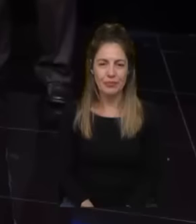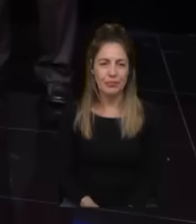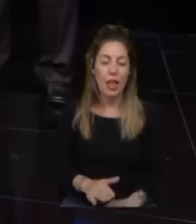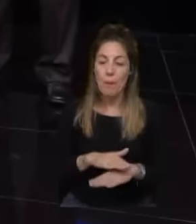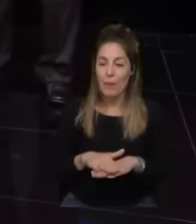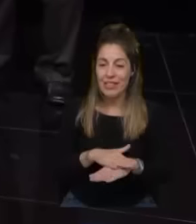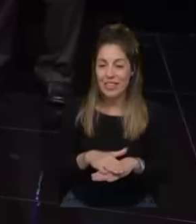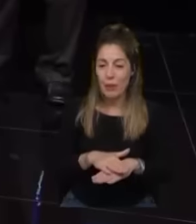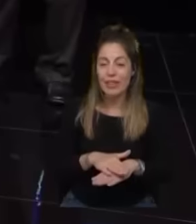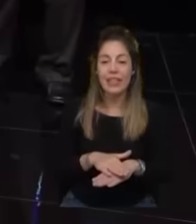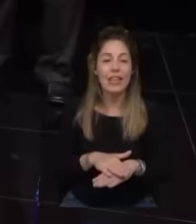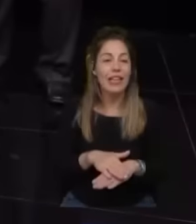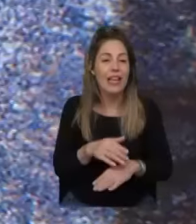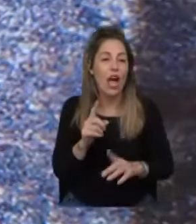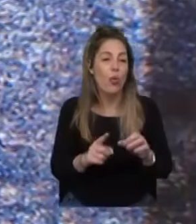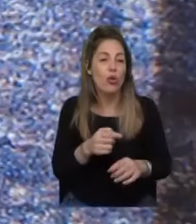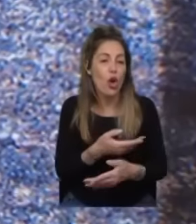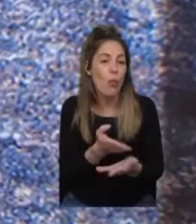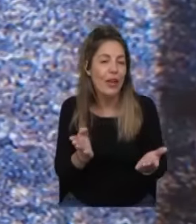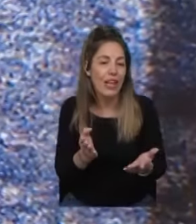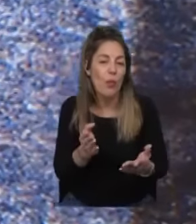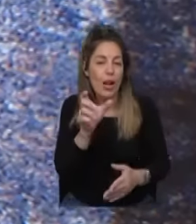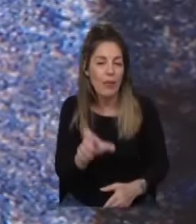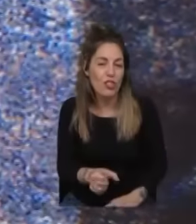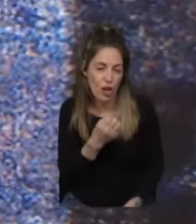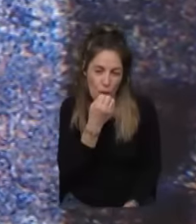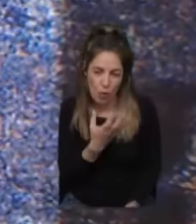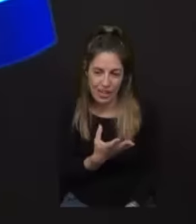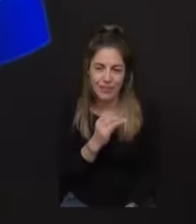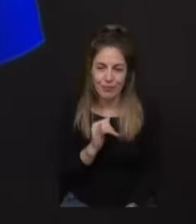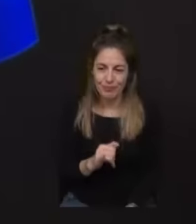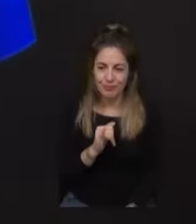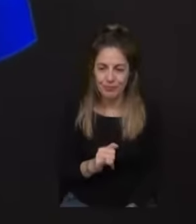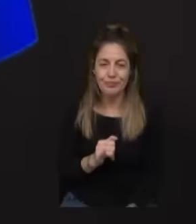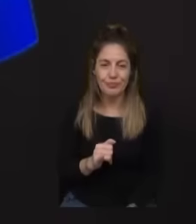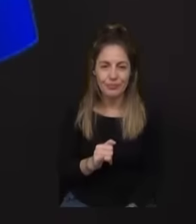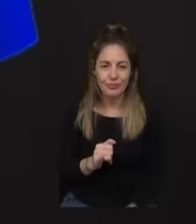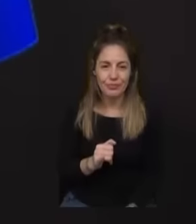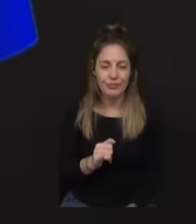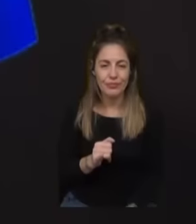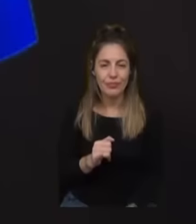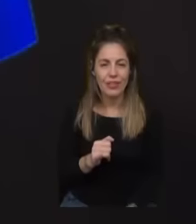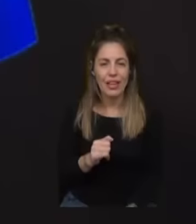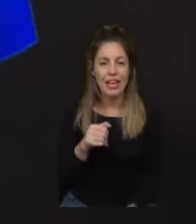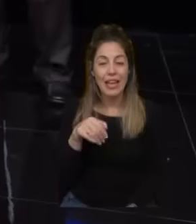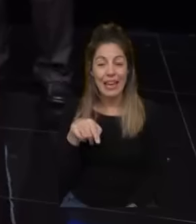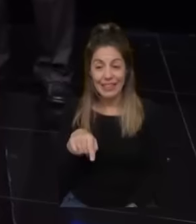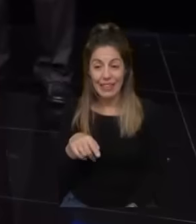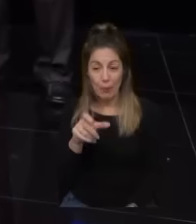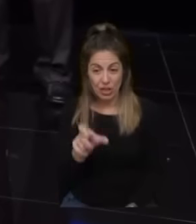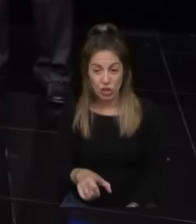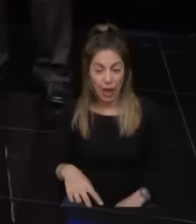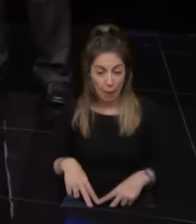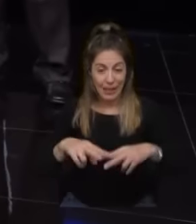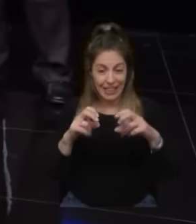Básicamente algunos lo pintan como una persona inofensiva, digamos, de alguna manera, ¿no? Exactamente. Y bueno, de alguna manera Martens, que es investigador,